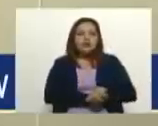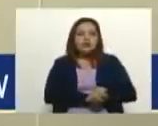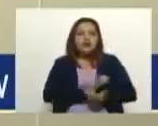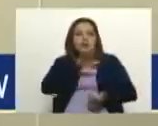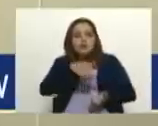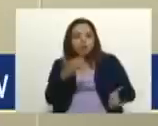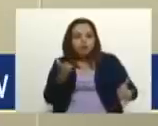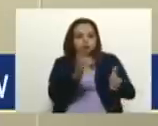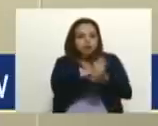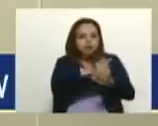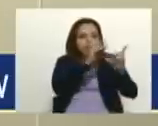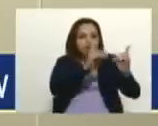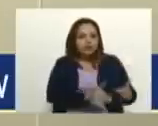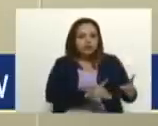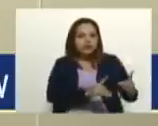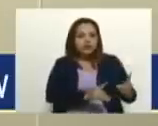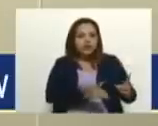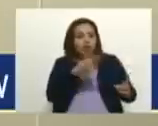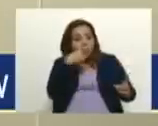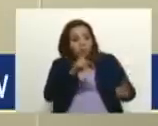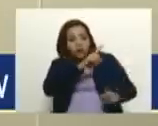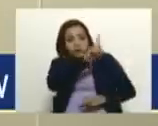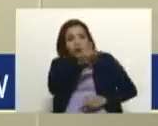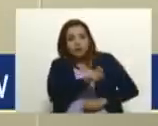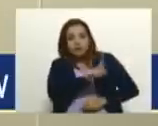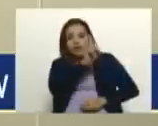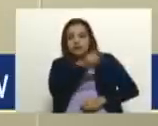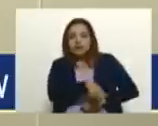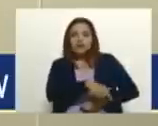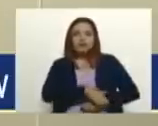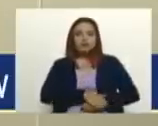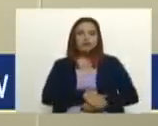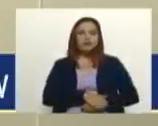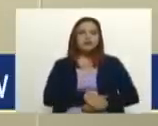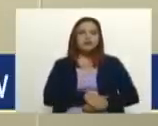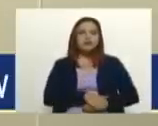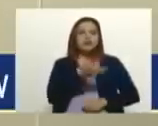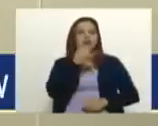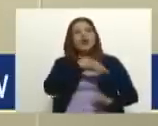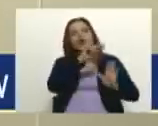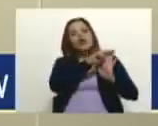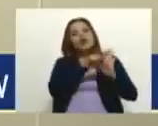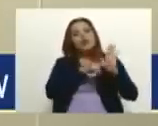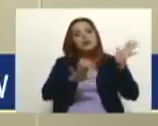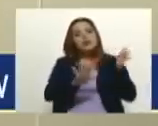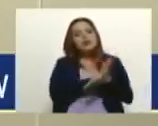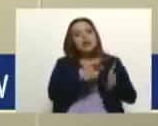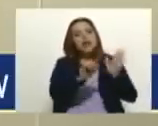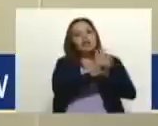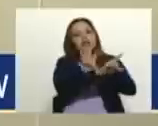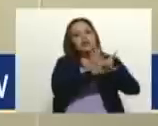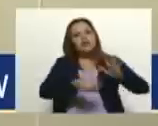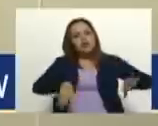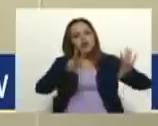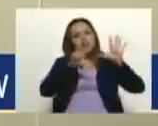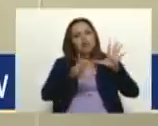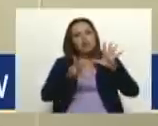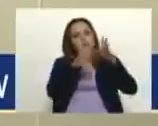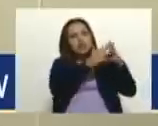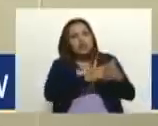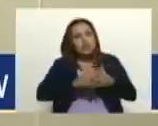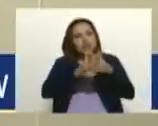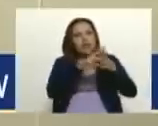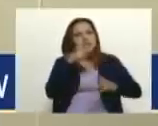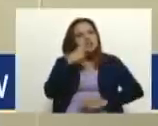Y la última pregunta, también entró en vigencia la normativa del título 8 en Estados Unidos, el cual va